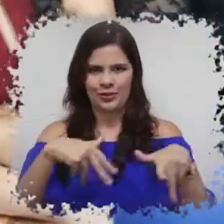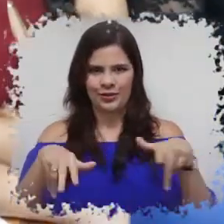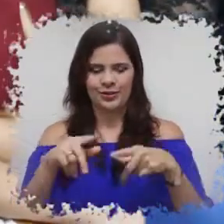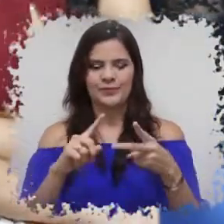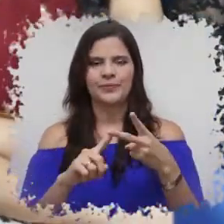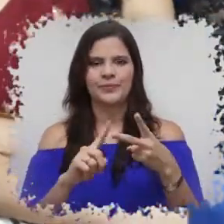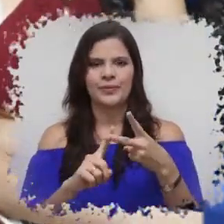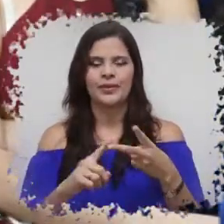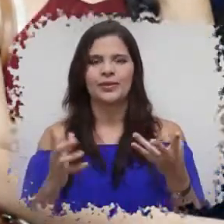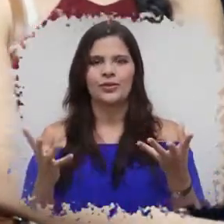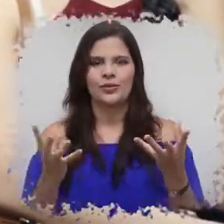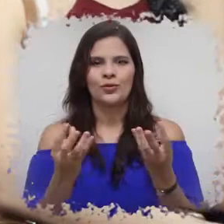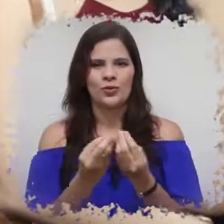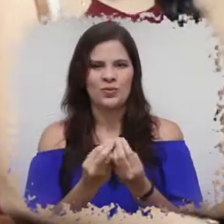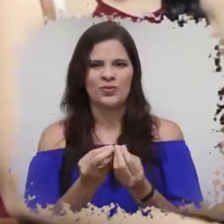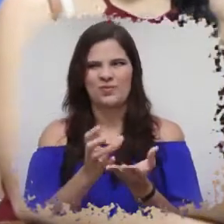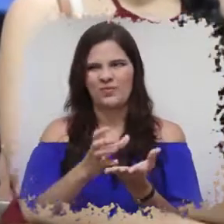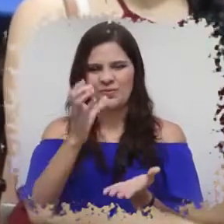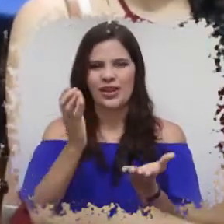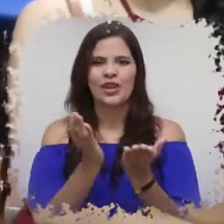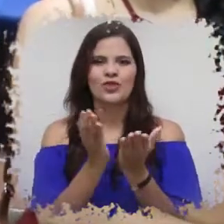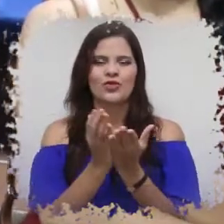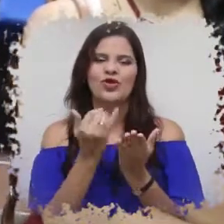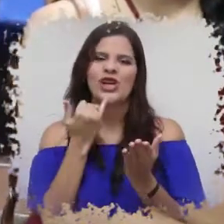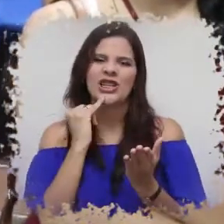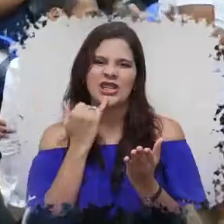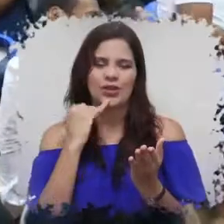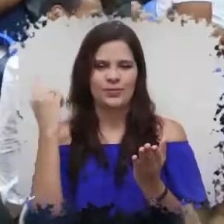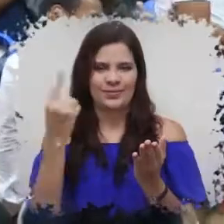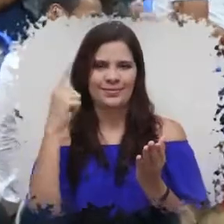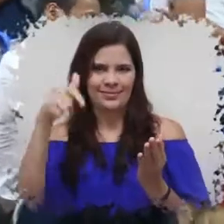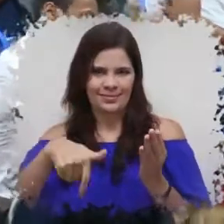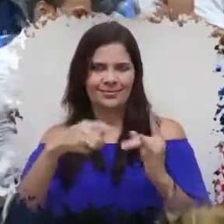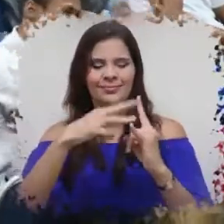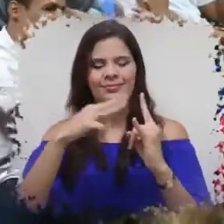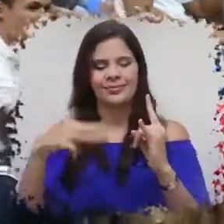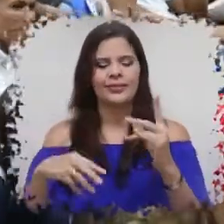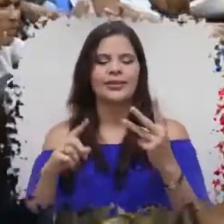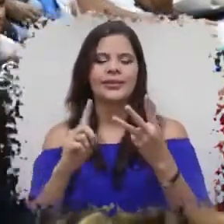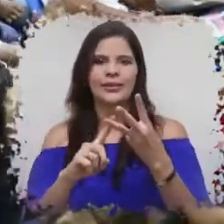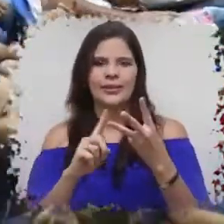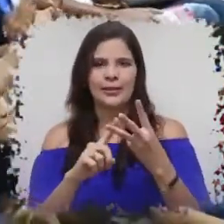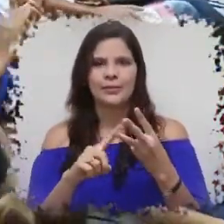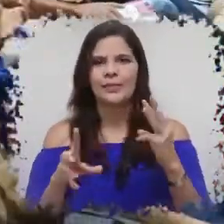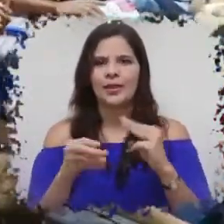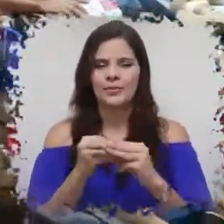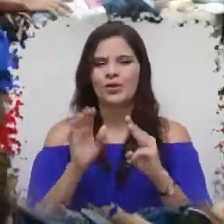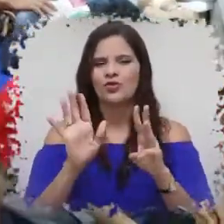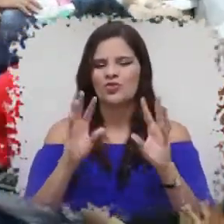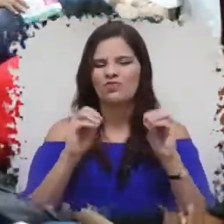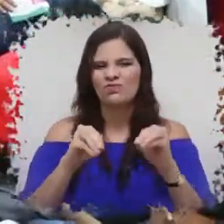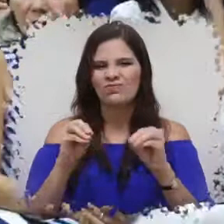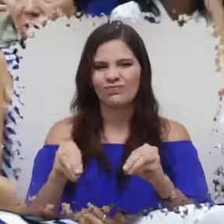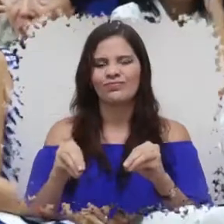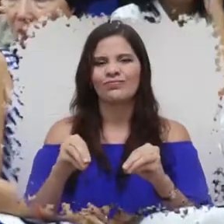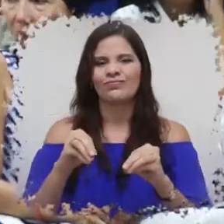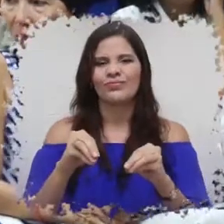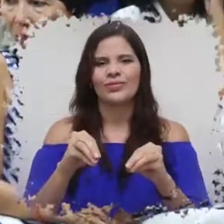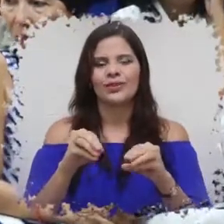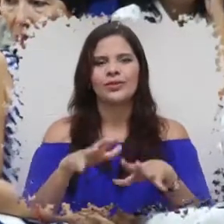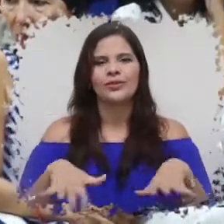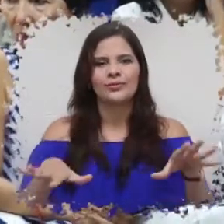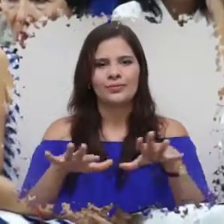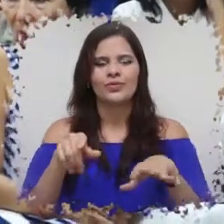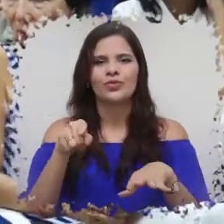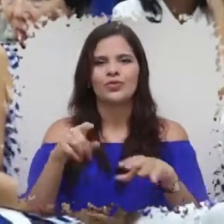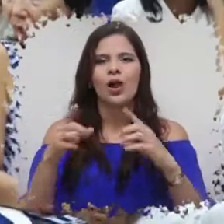Proyección Social, el Departamento de Estudios Generales e Idiomas de esta Casa de Estudios Superiores, la Asignatura de Formación Humanística, en el